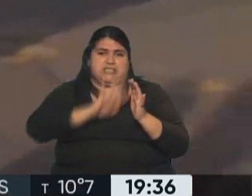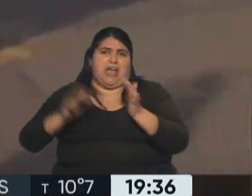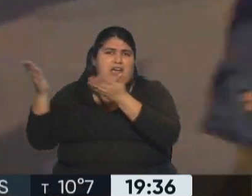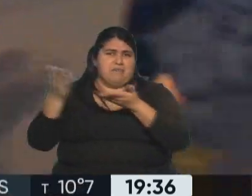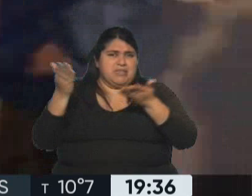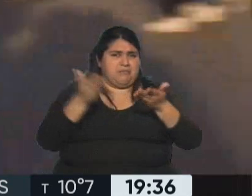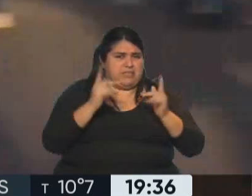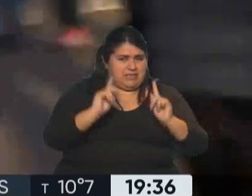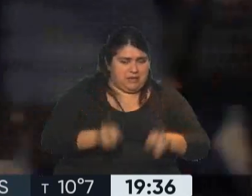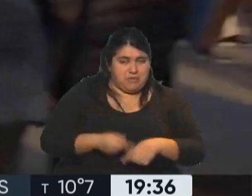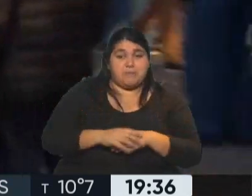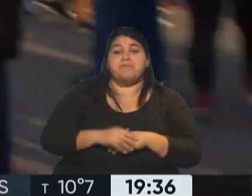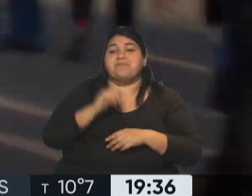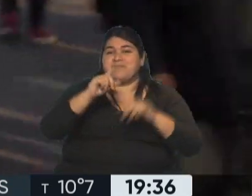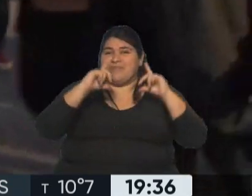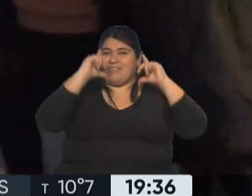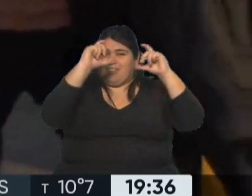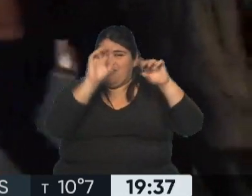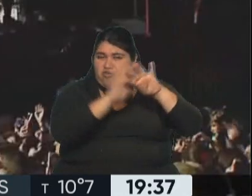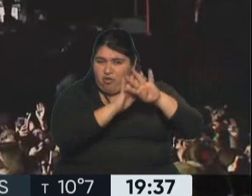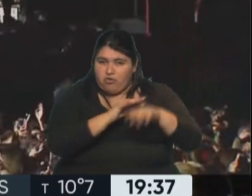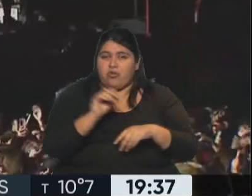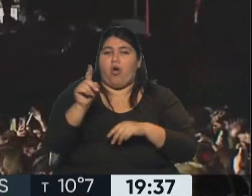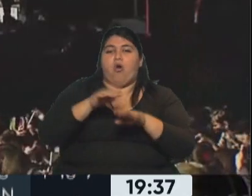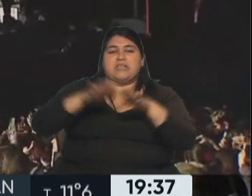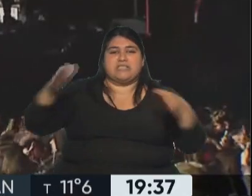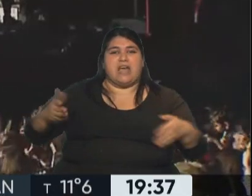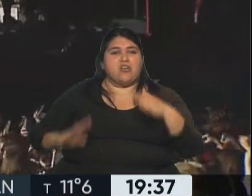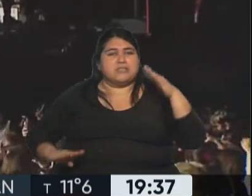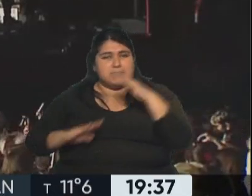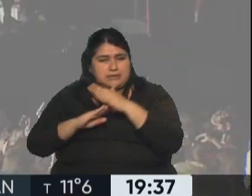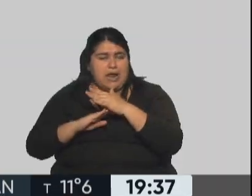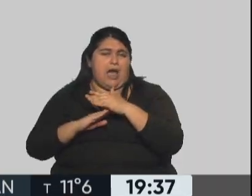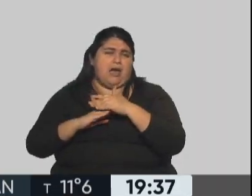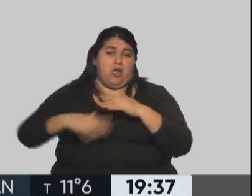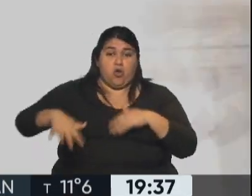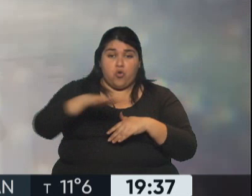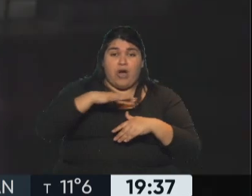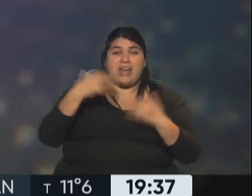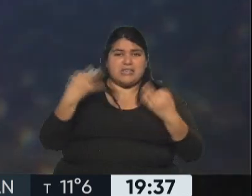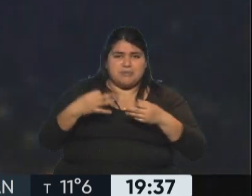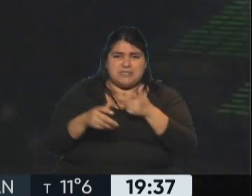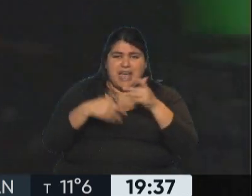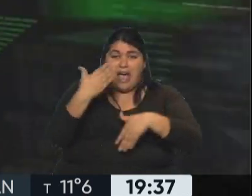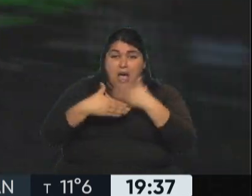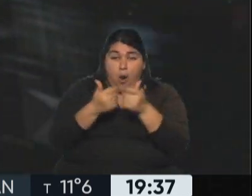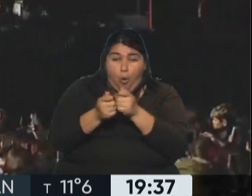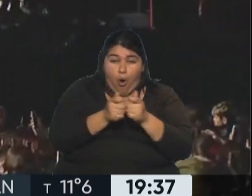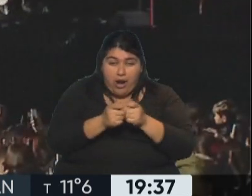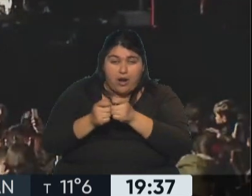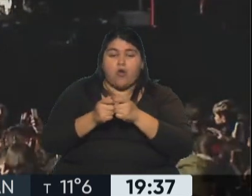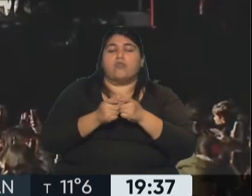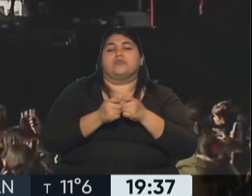como este el escenario código provincia como el escenario central hay un lugar especial para los videojuegos hace un rato